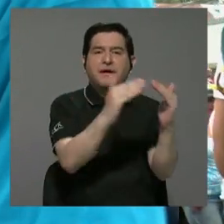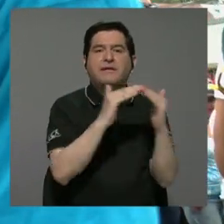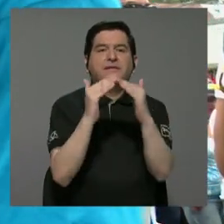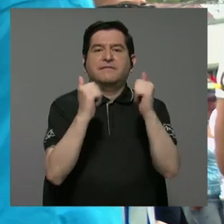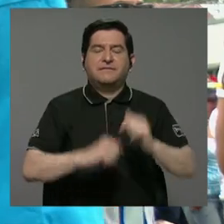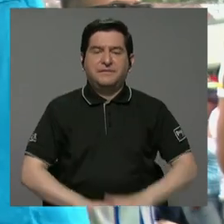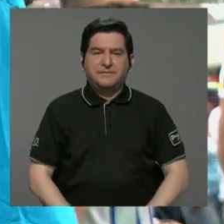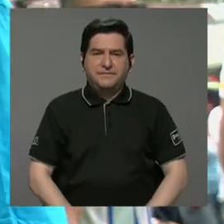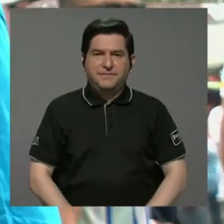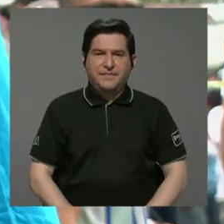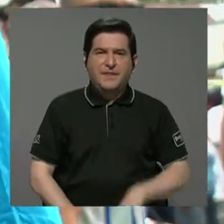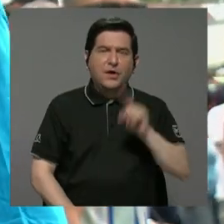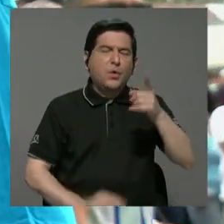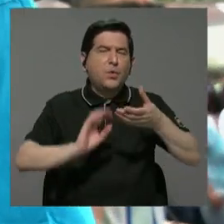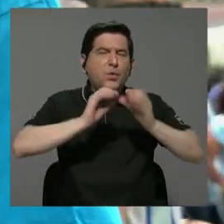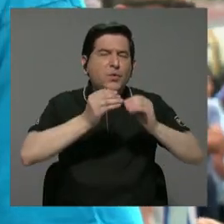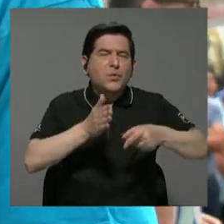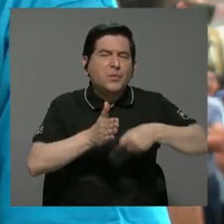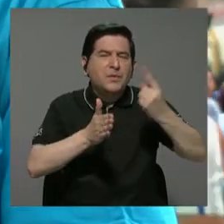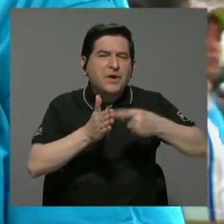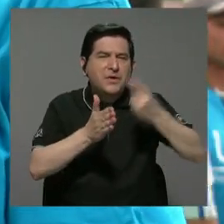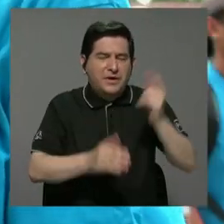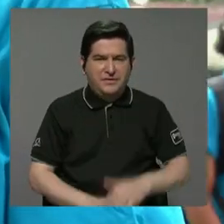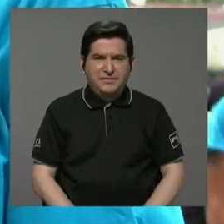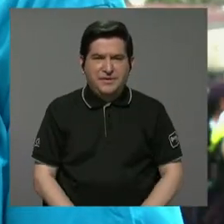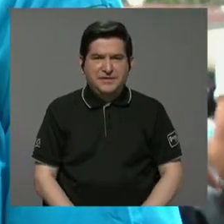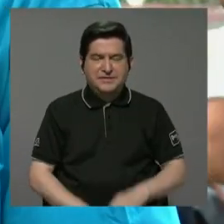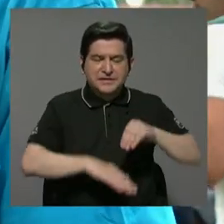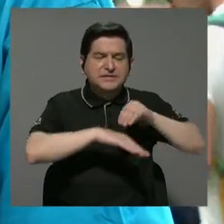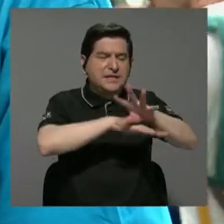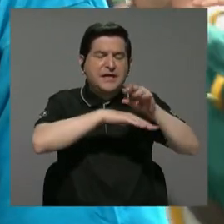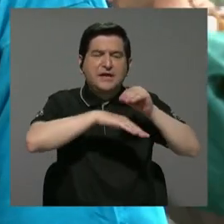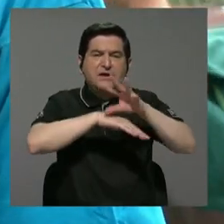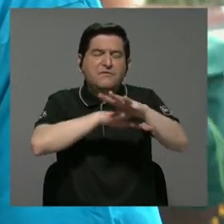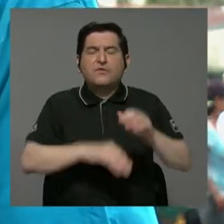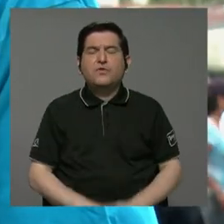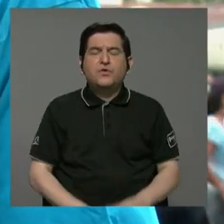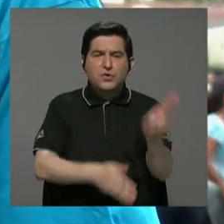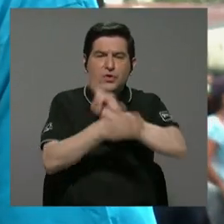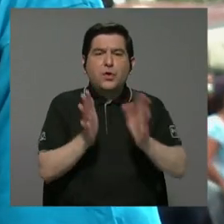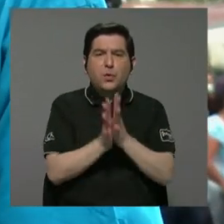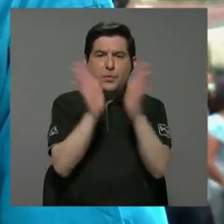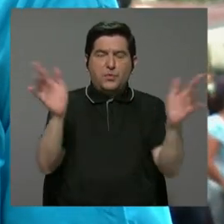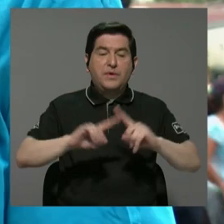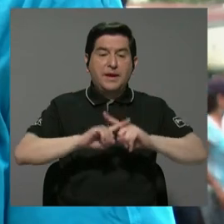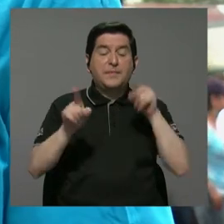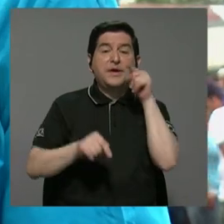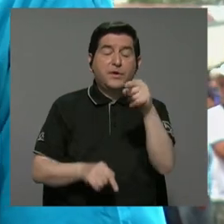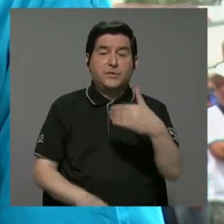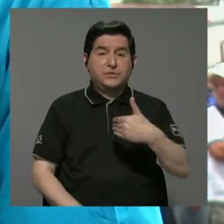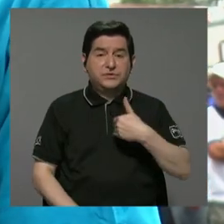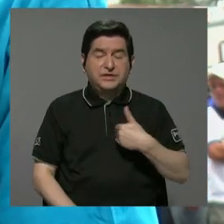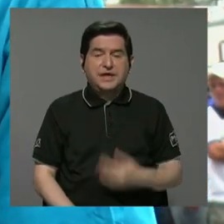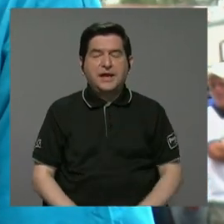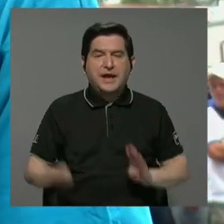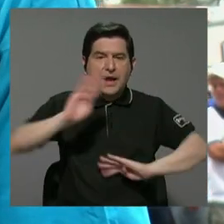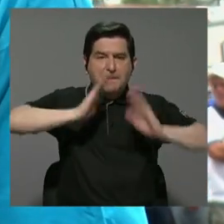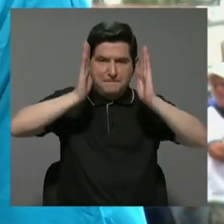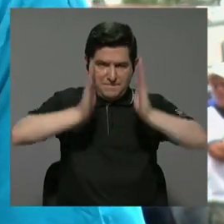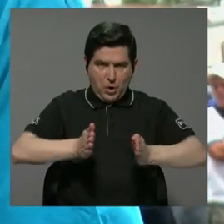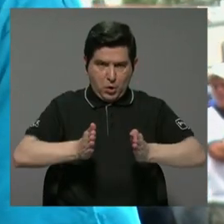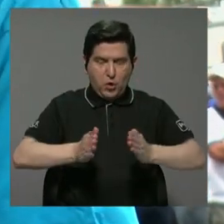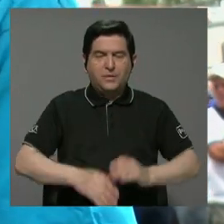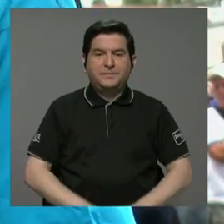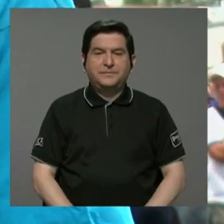hay un dato que a veces, o sea, hay mucho donde inciden las universidades públicas, pero hay un dato que usted maneja como biólogo, y